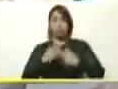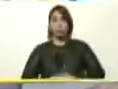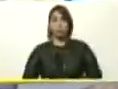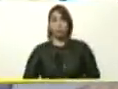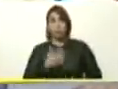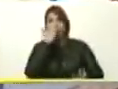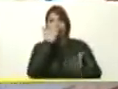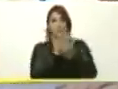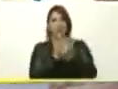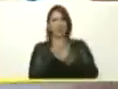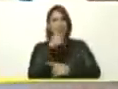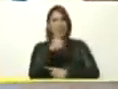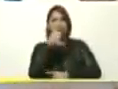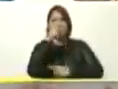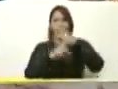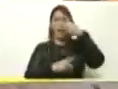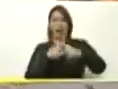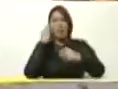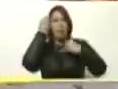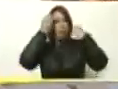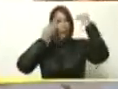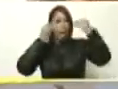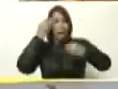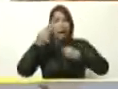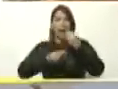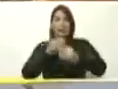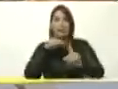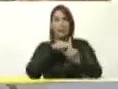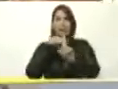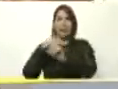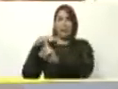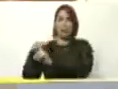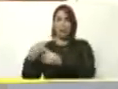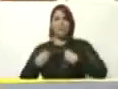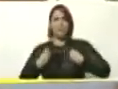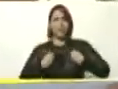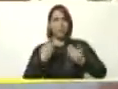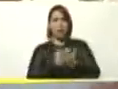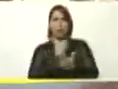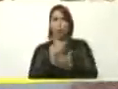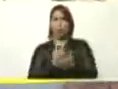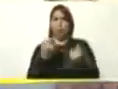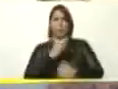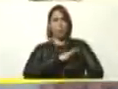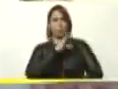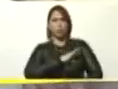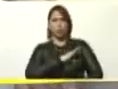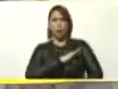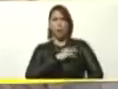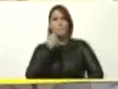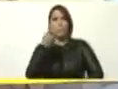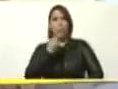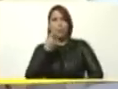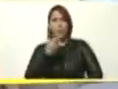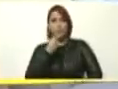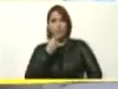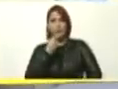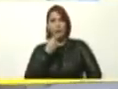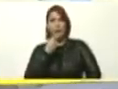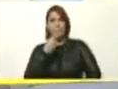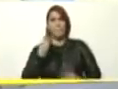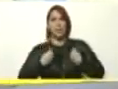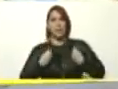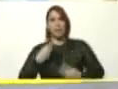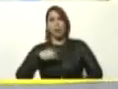a estos planes para hacerle daño a la vida económica, social, política, a la vida de nuestro